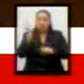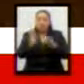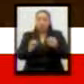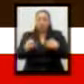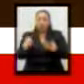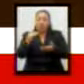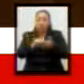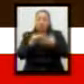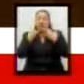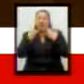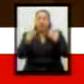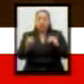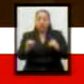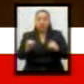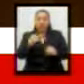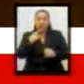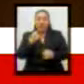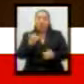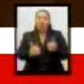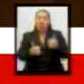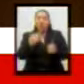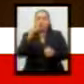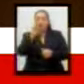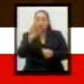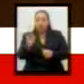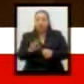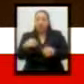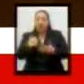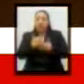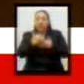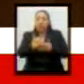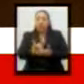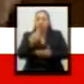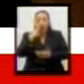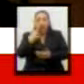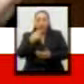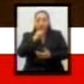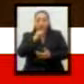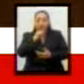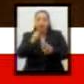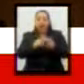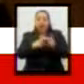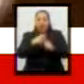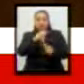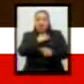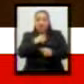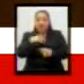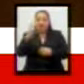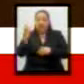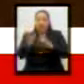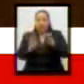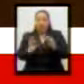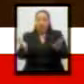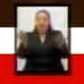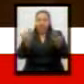reporte indicando cuáles son los montos que contribuyen a la equidad de género. Y el MEF también aglutina esa información y la